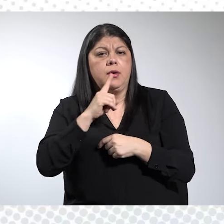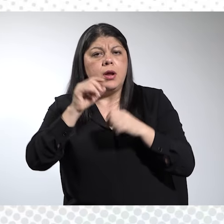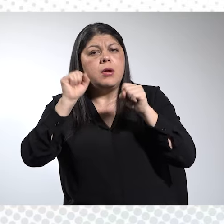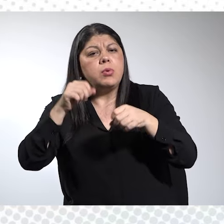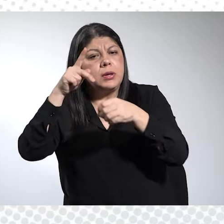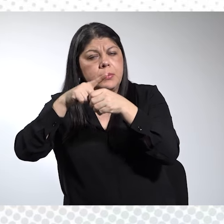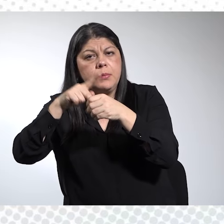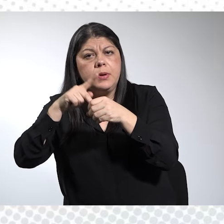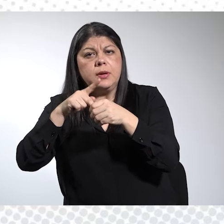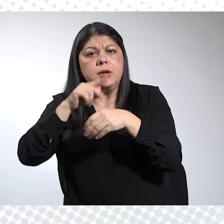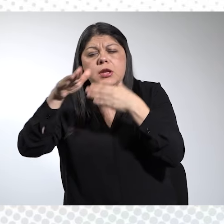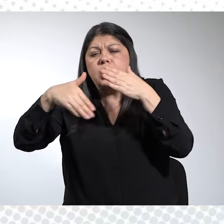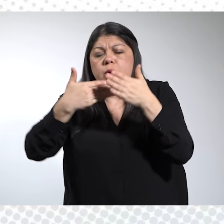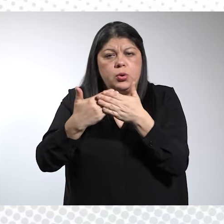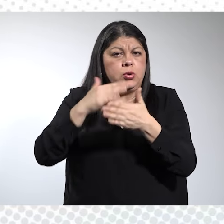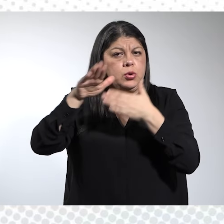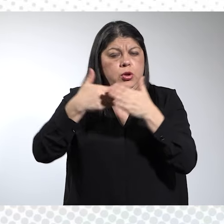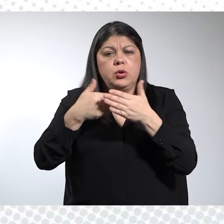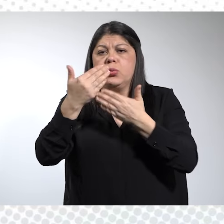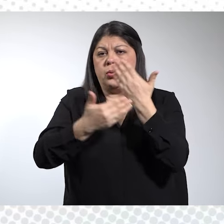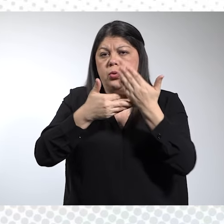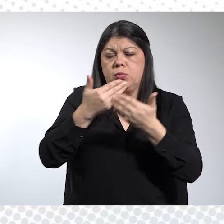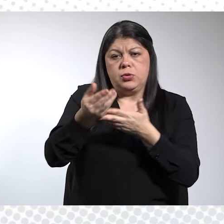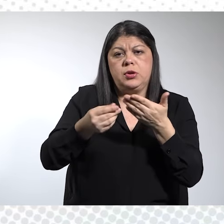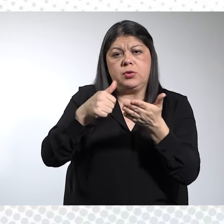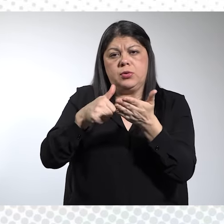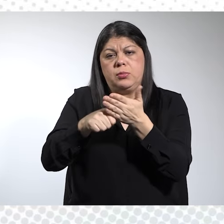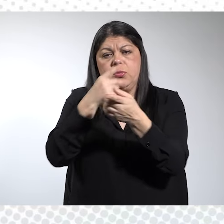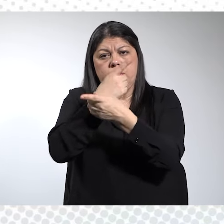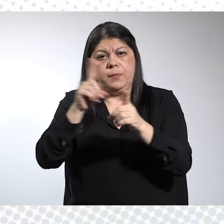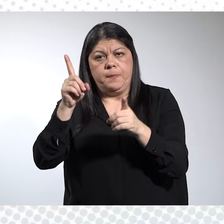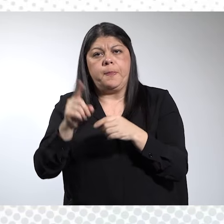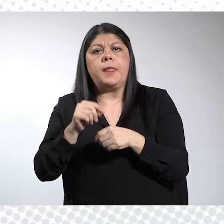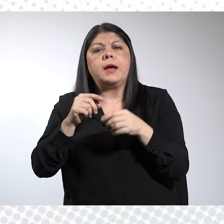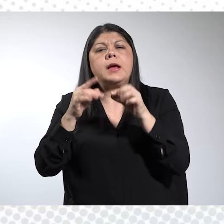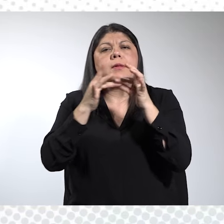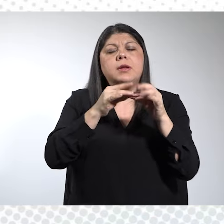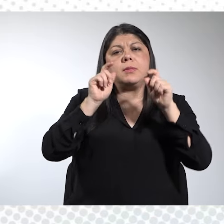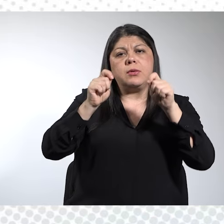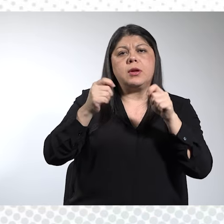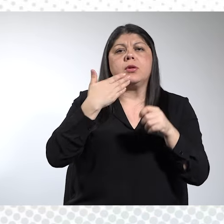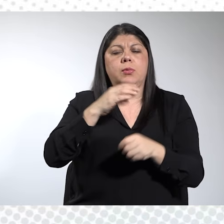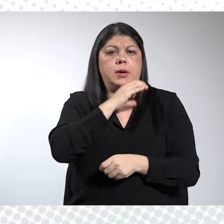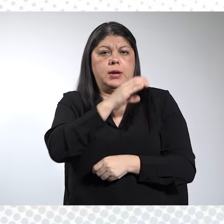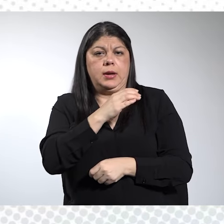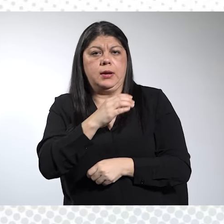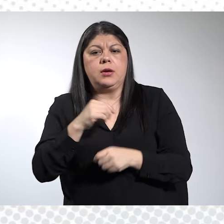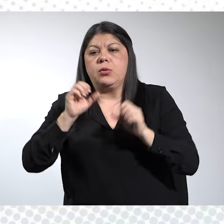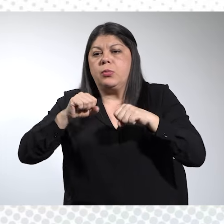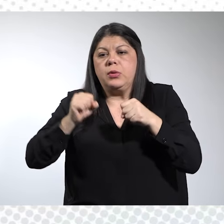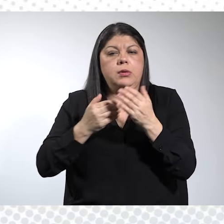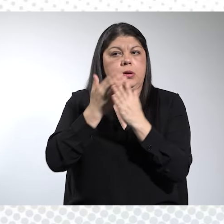real y puedan participar de todos los procesos democráticos que tiene este país, sobre todo educación de calidad, porque